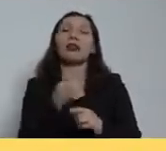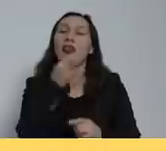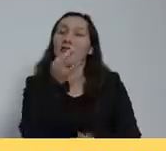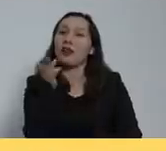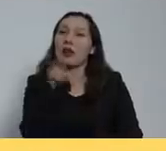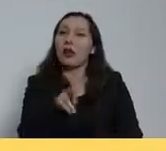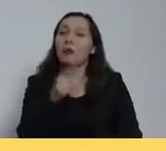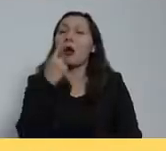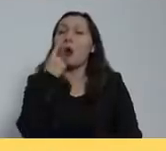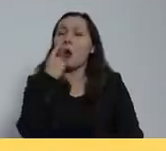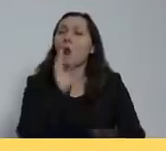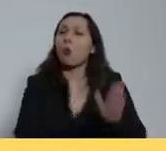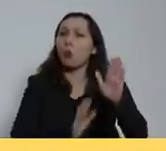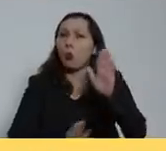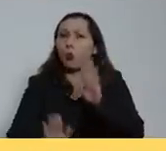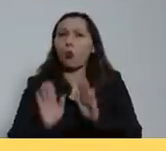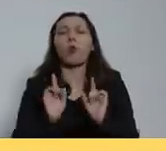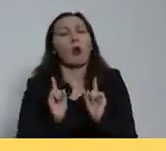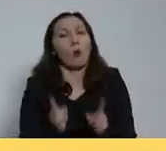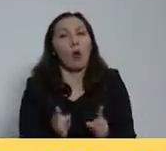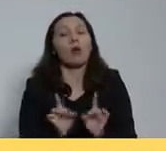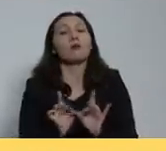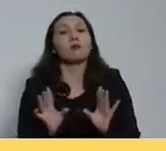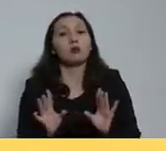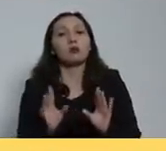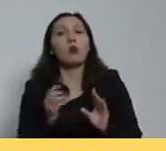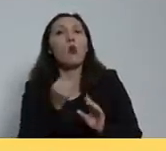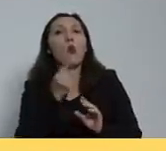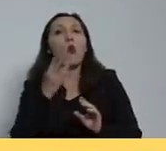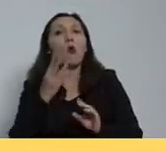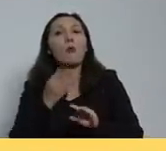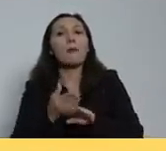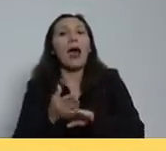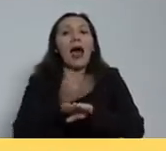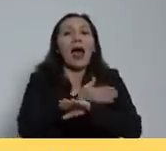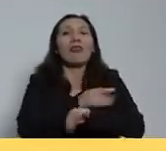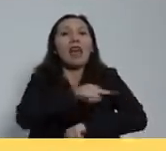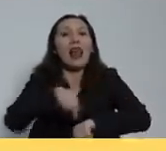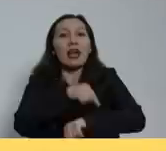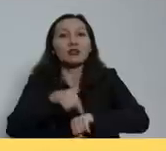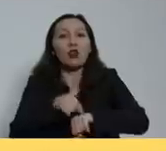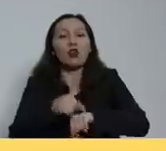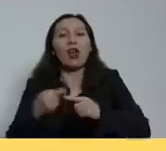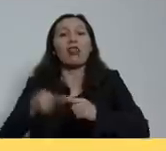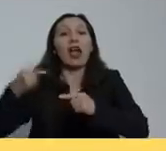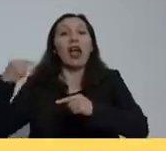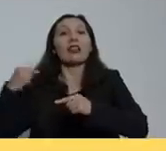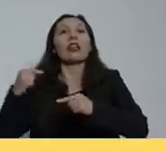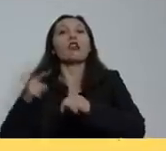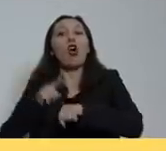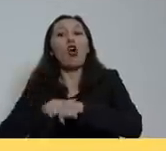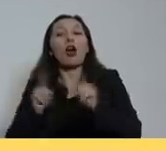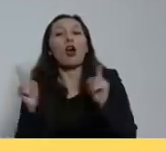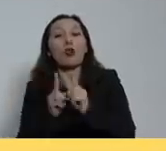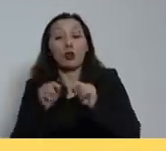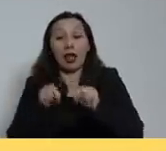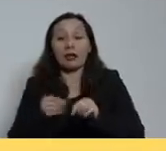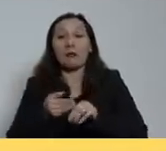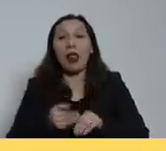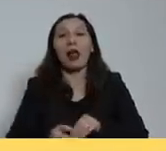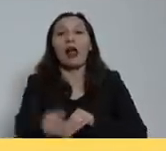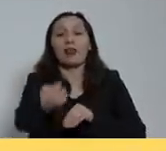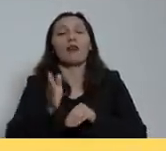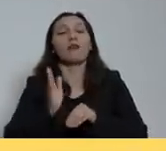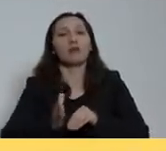que mirarlo con cautela porque corresponde a un corte más anticipado que los días anteriores, y de aquí para adelante